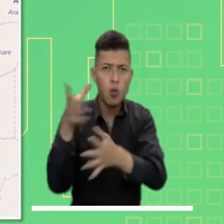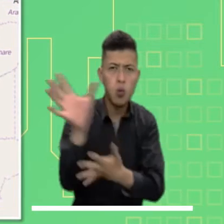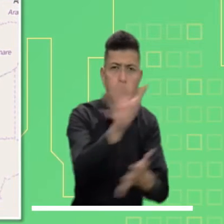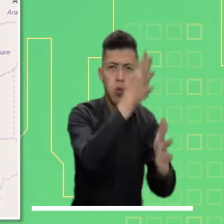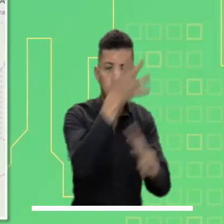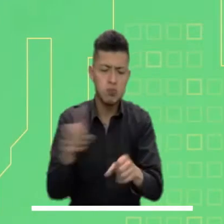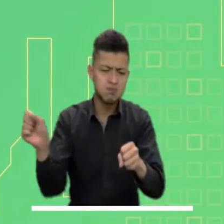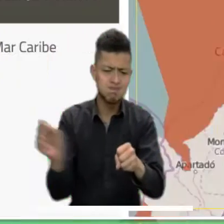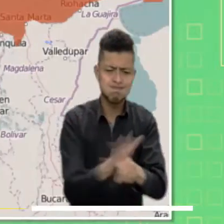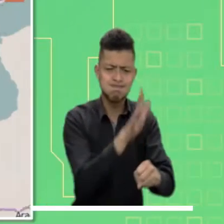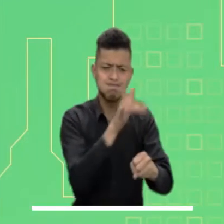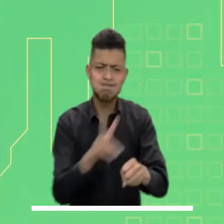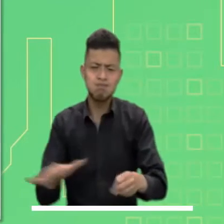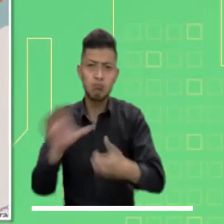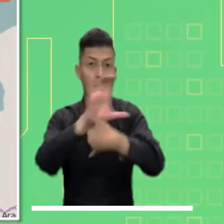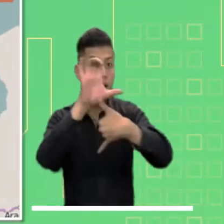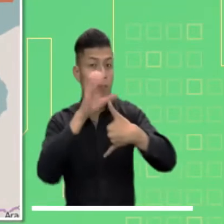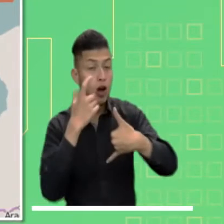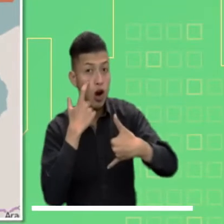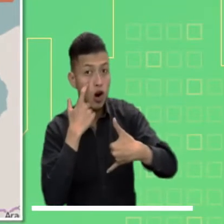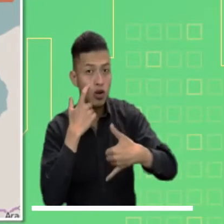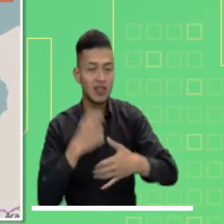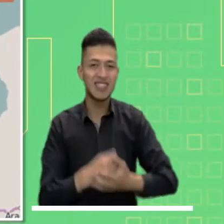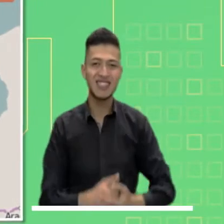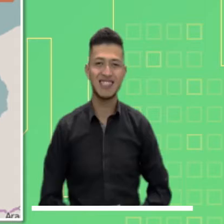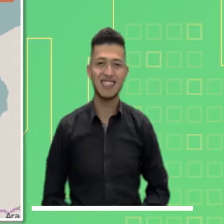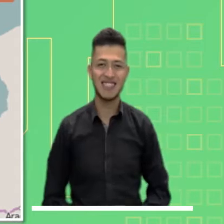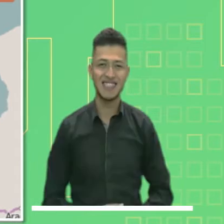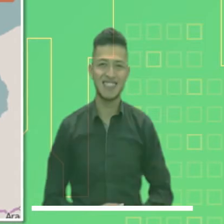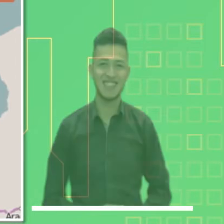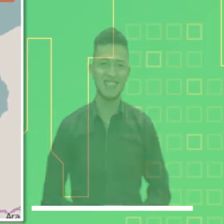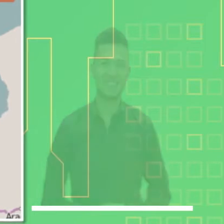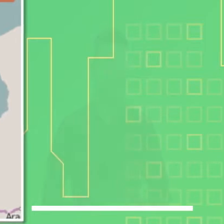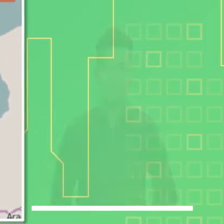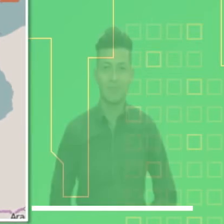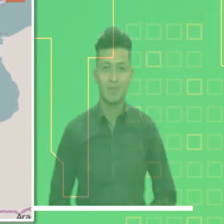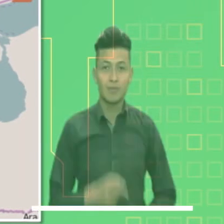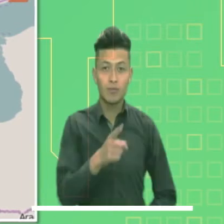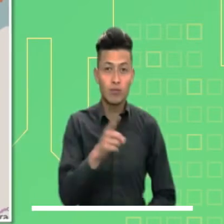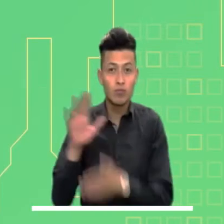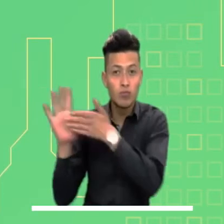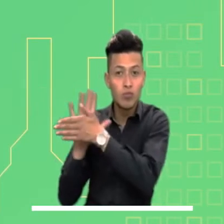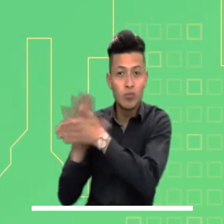Amazónica, Andina y Pacífica. Alerta naranja por oleaje y viento en el Mar Caribe.